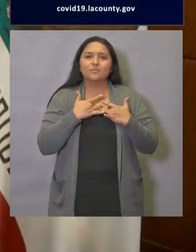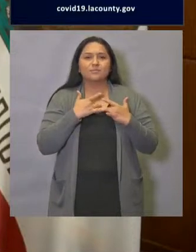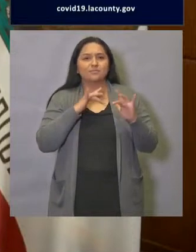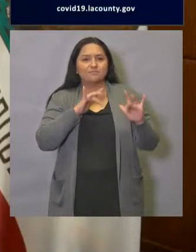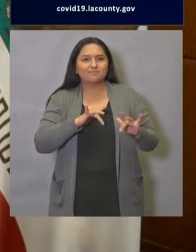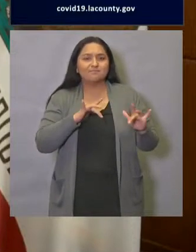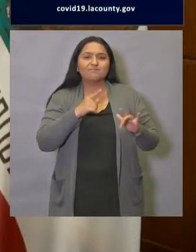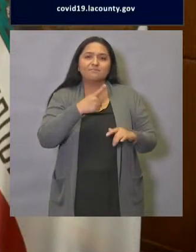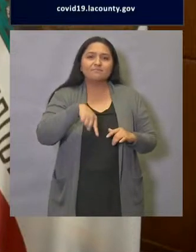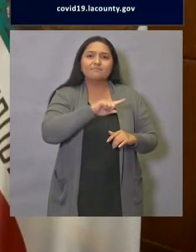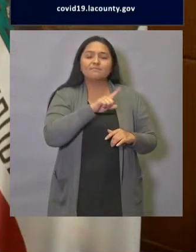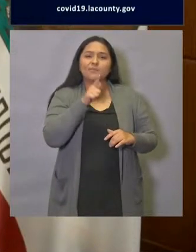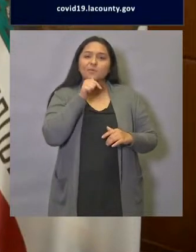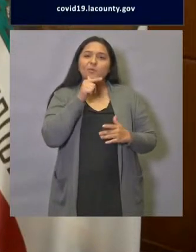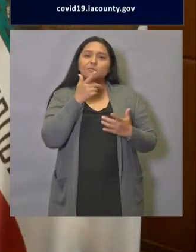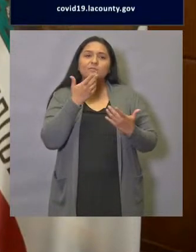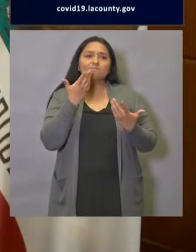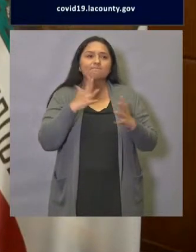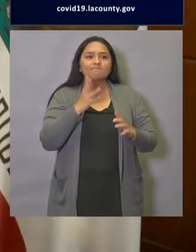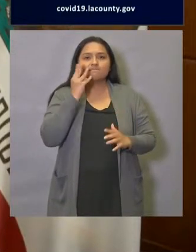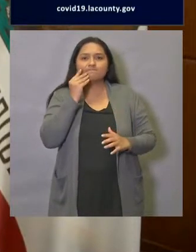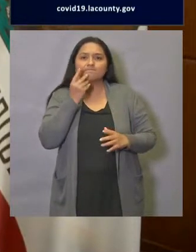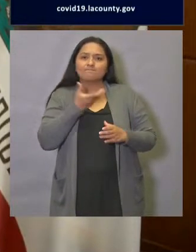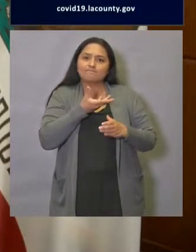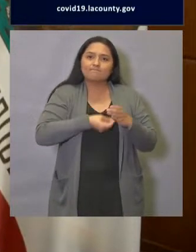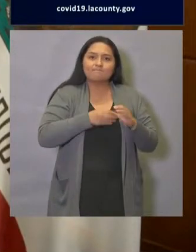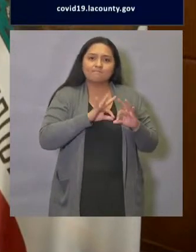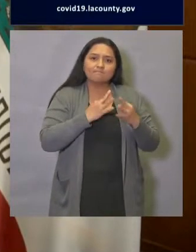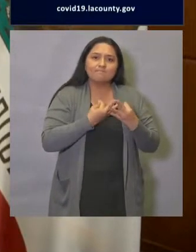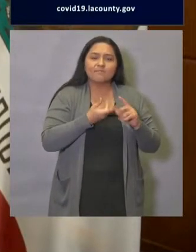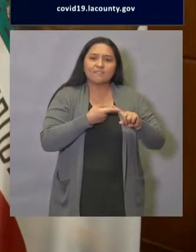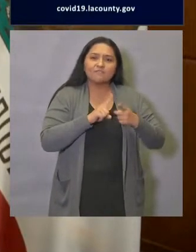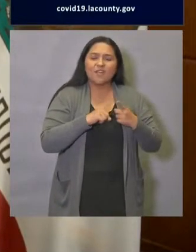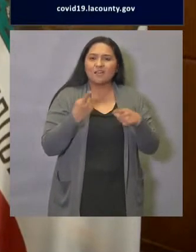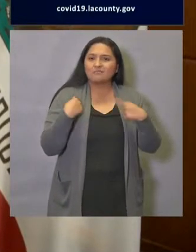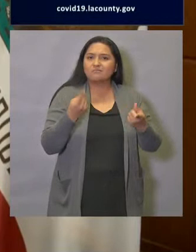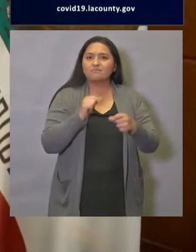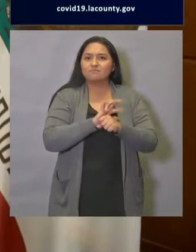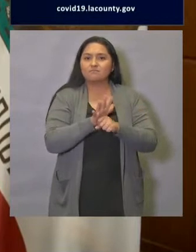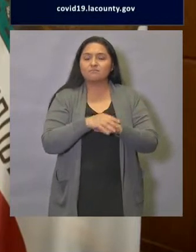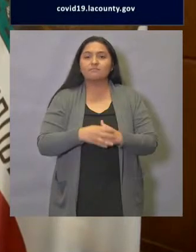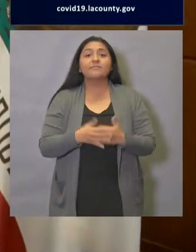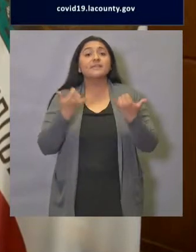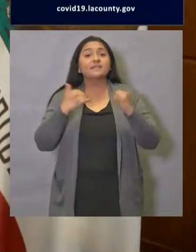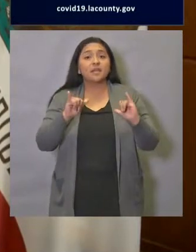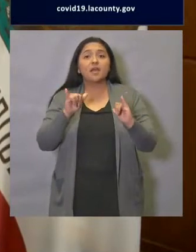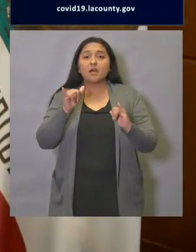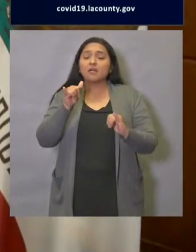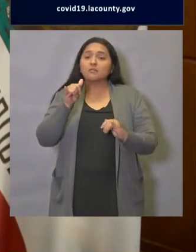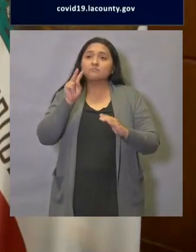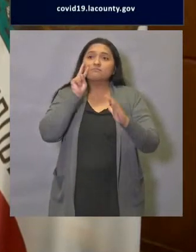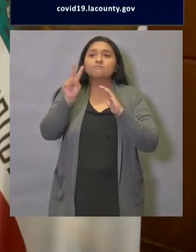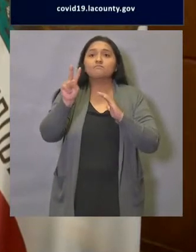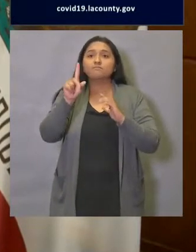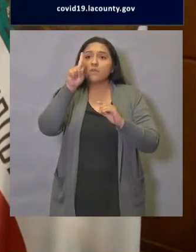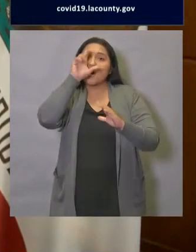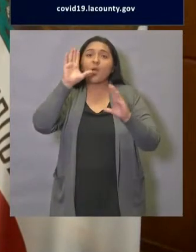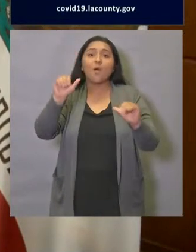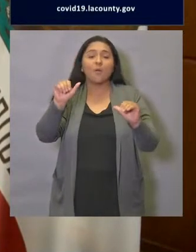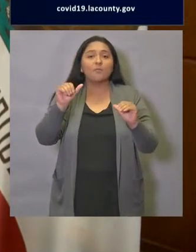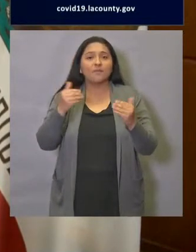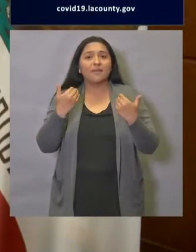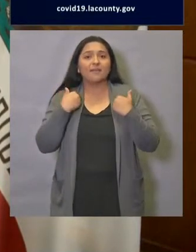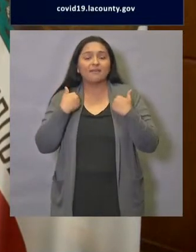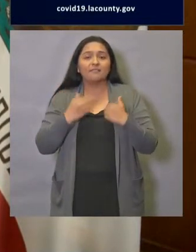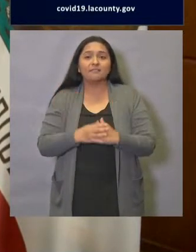perdido un ser querido durante la pandemia. Sin embargo, la esperanza está aquí. En unos meses,